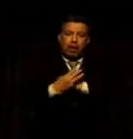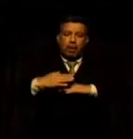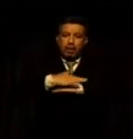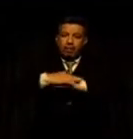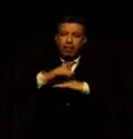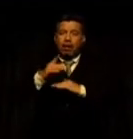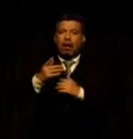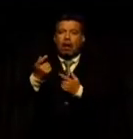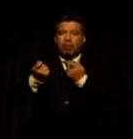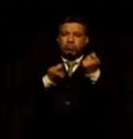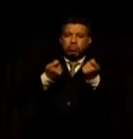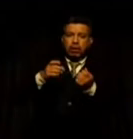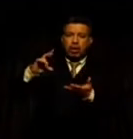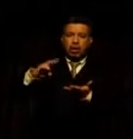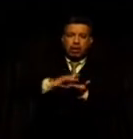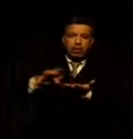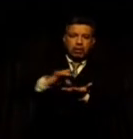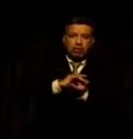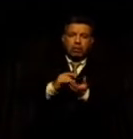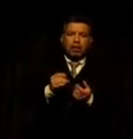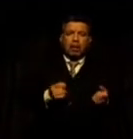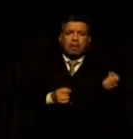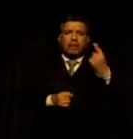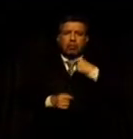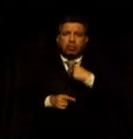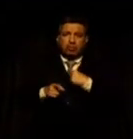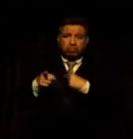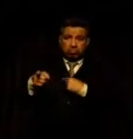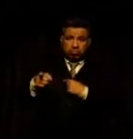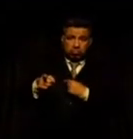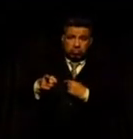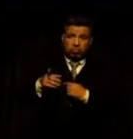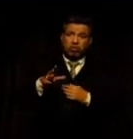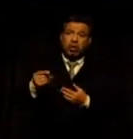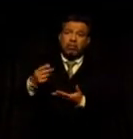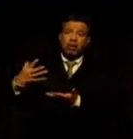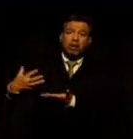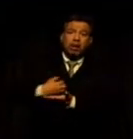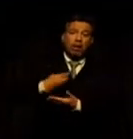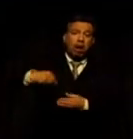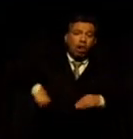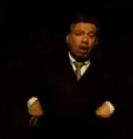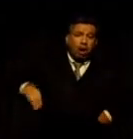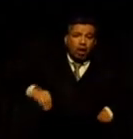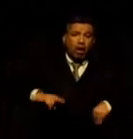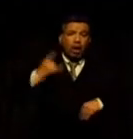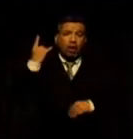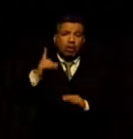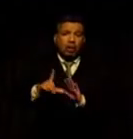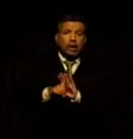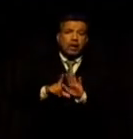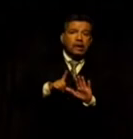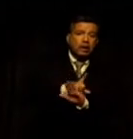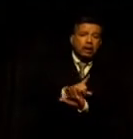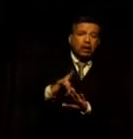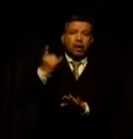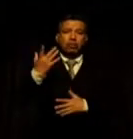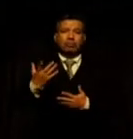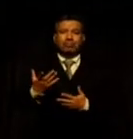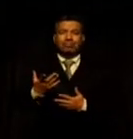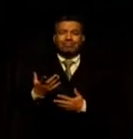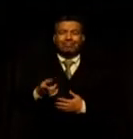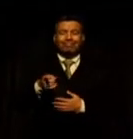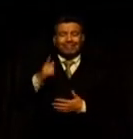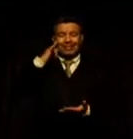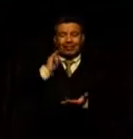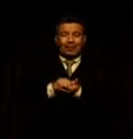aparecen las preguntas clásicas de oiga y si esto no es captación y es captación ilegal o no es ilegal y yo creo que ahí